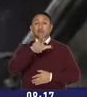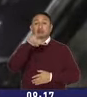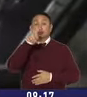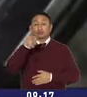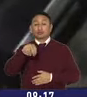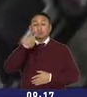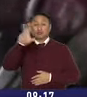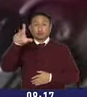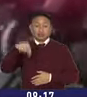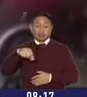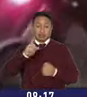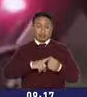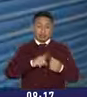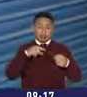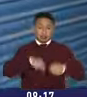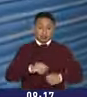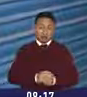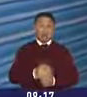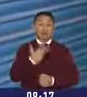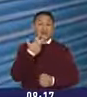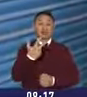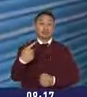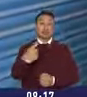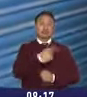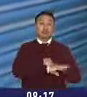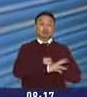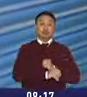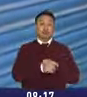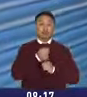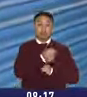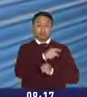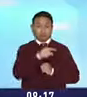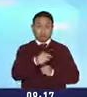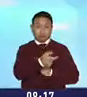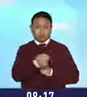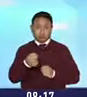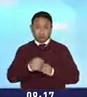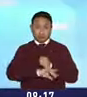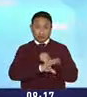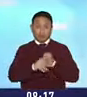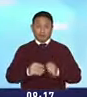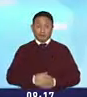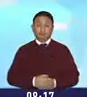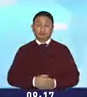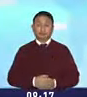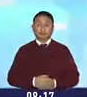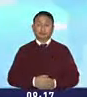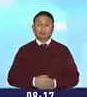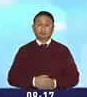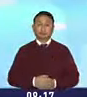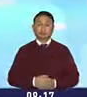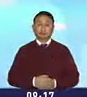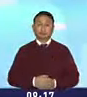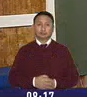el DMQ se reportaron 3 eventos de robo de cajeros automáticos, informó Iván